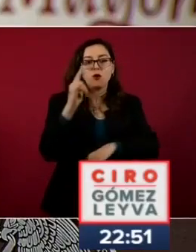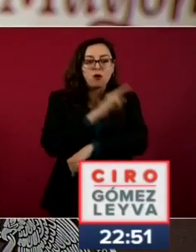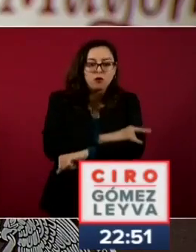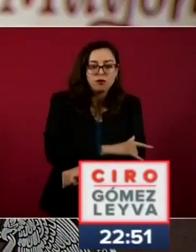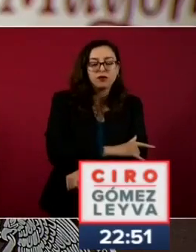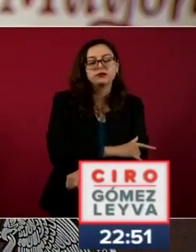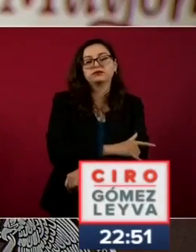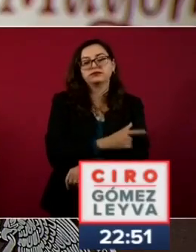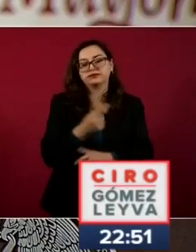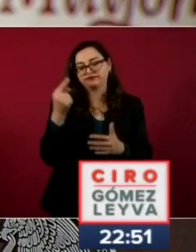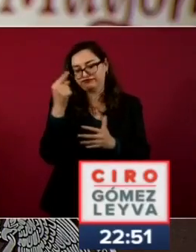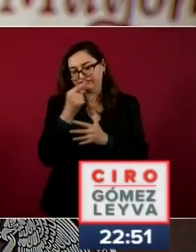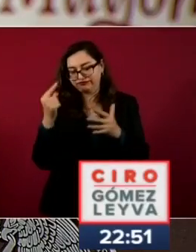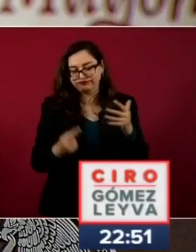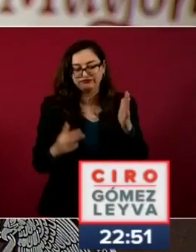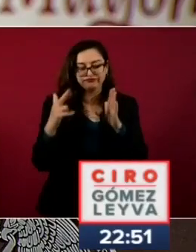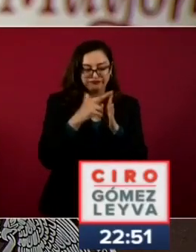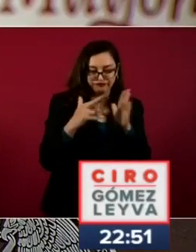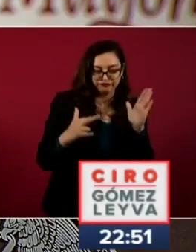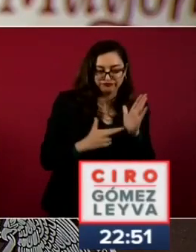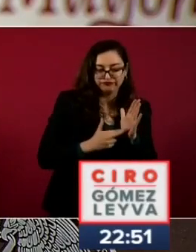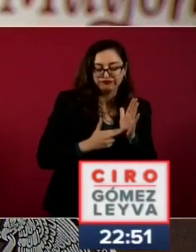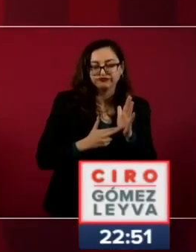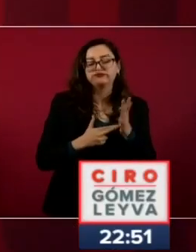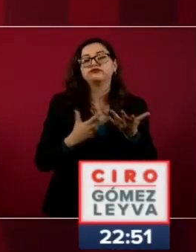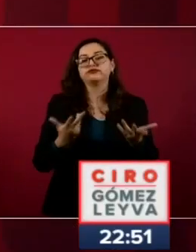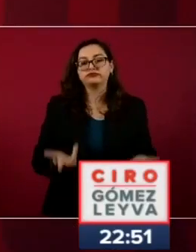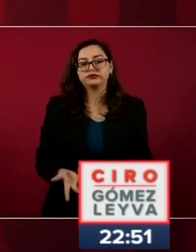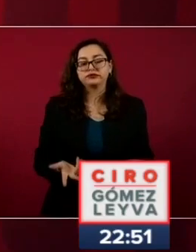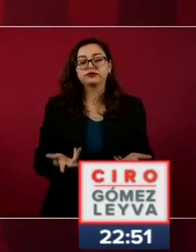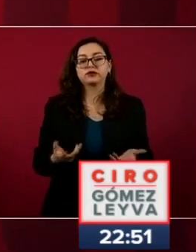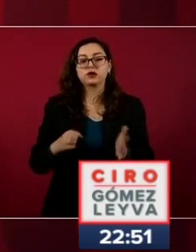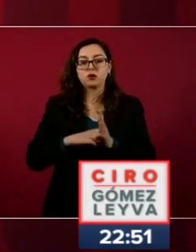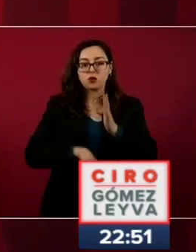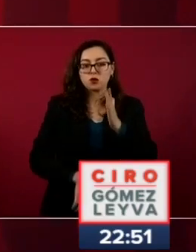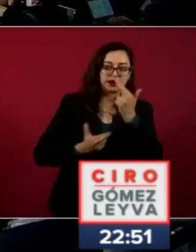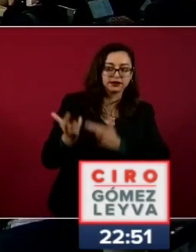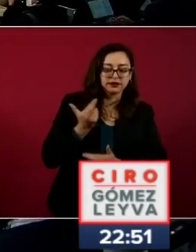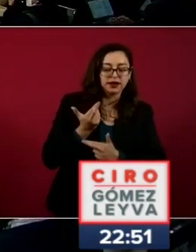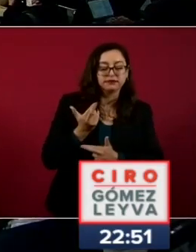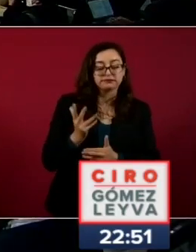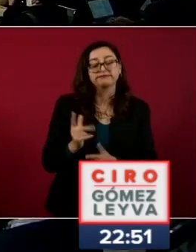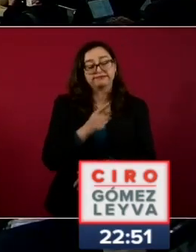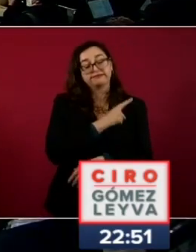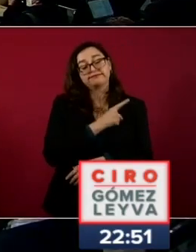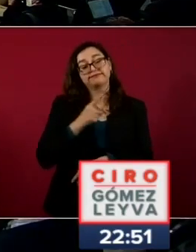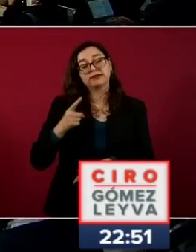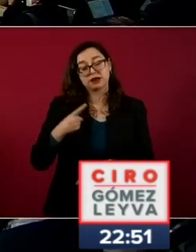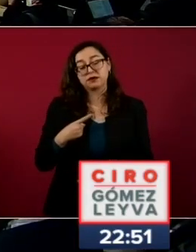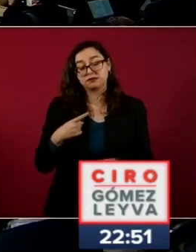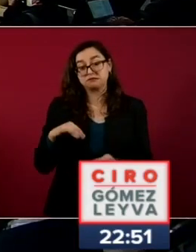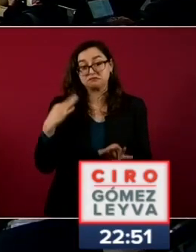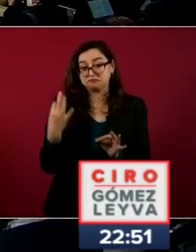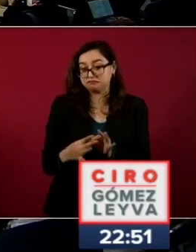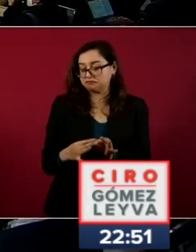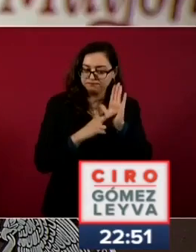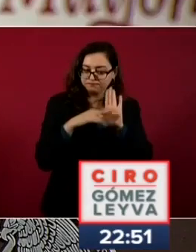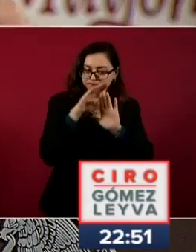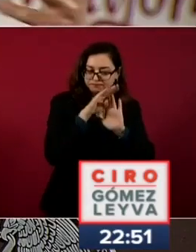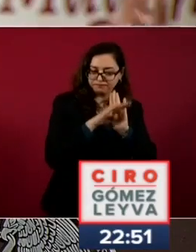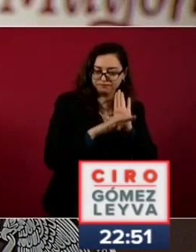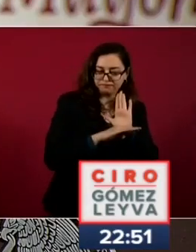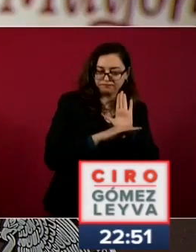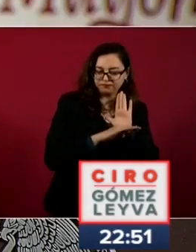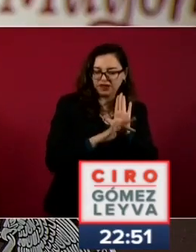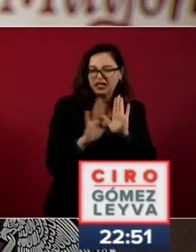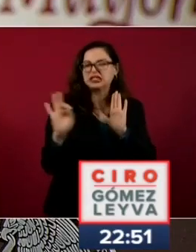de intervenciones, acciones, como los filtros, como el uso del cubrebocas, en este momento ya no son indispensables. Ya